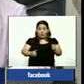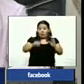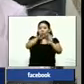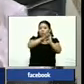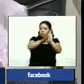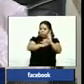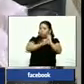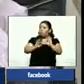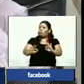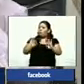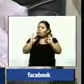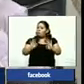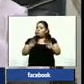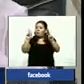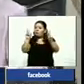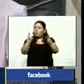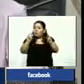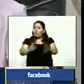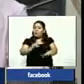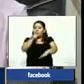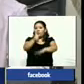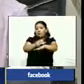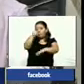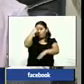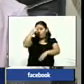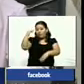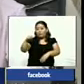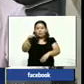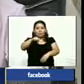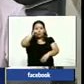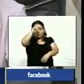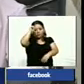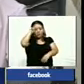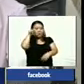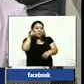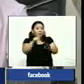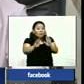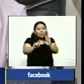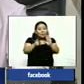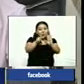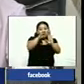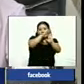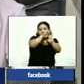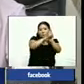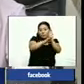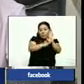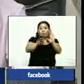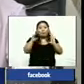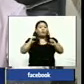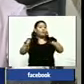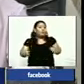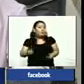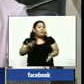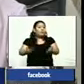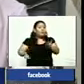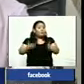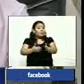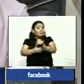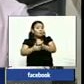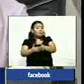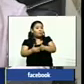contundente, que es la construcción de la política de empleo en El Salvador. Ese es el punto inicial con el que el gobierno probablemente lo va